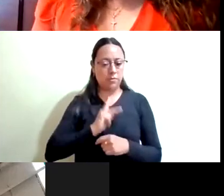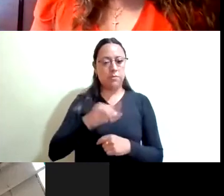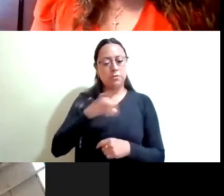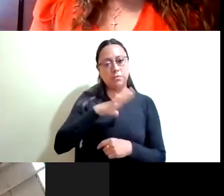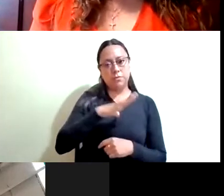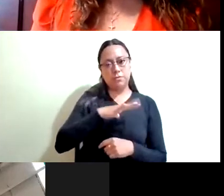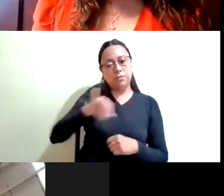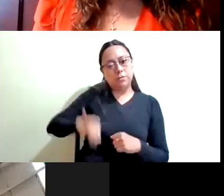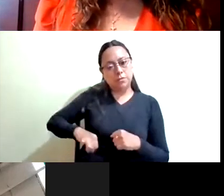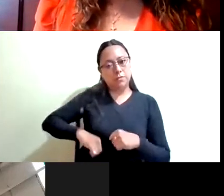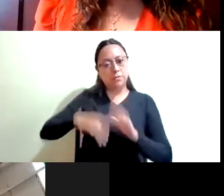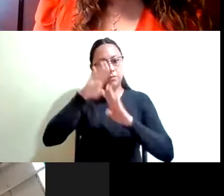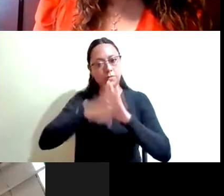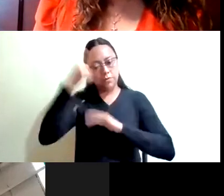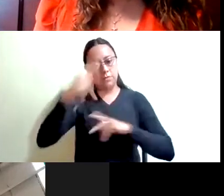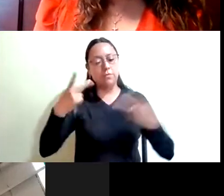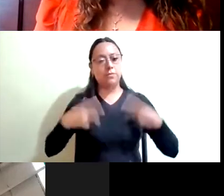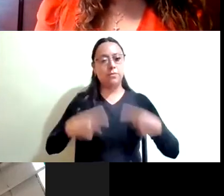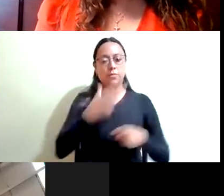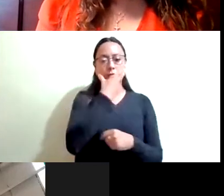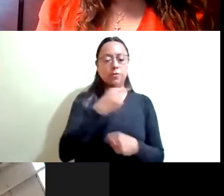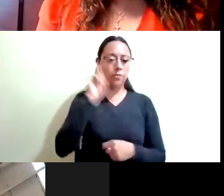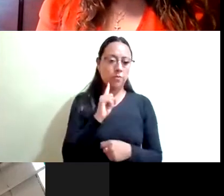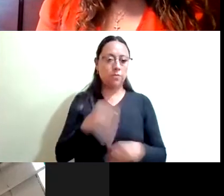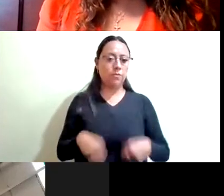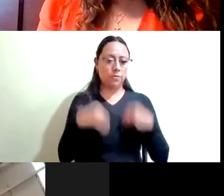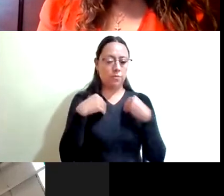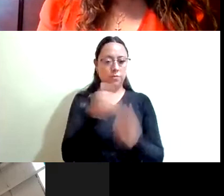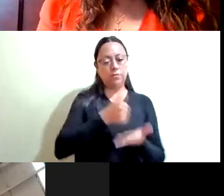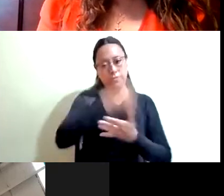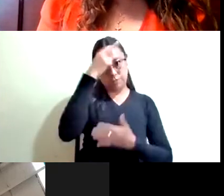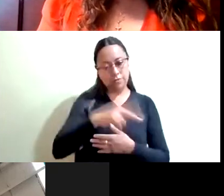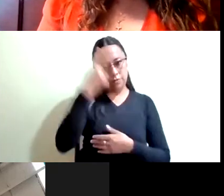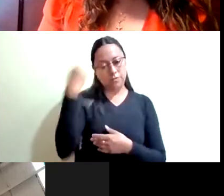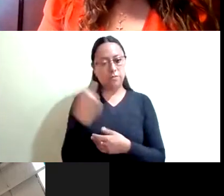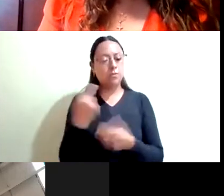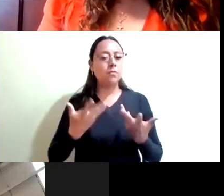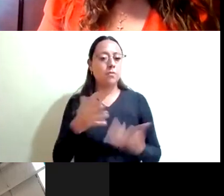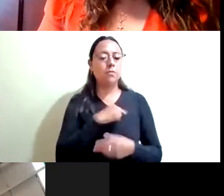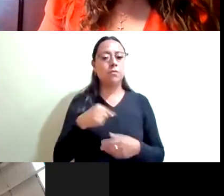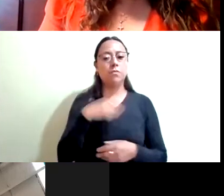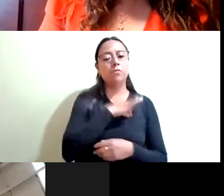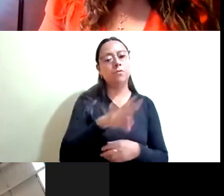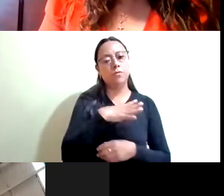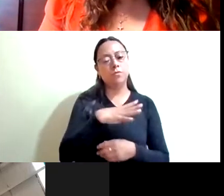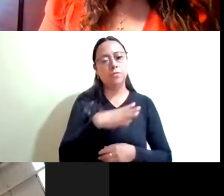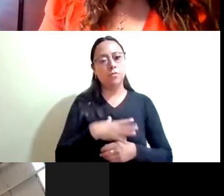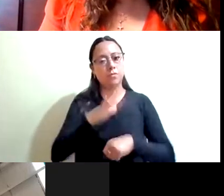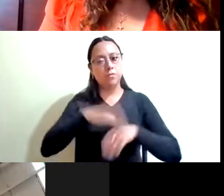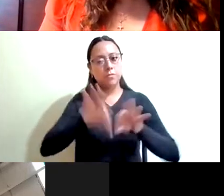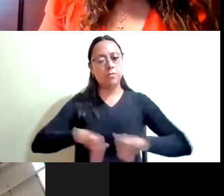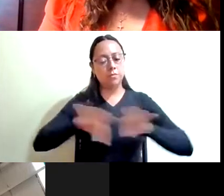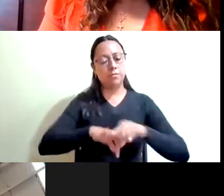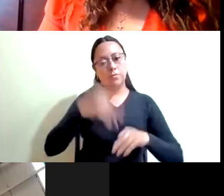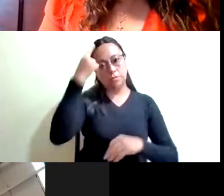ciudadanos, por lo que yo creo que en un orden de priorizar lo relevante para las responsabilidades de este Congreso,